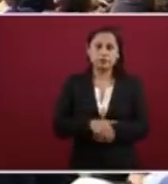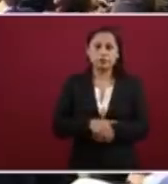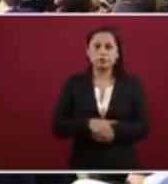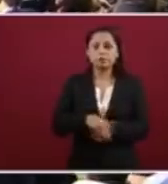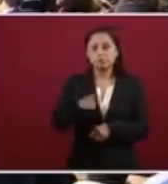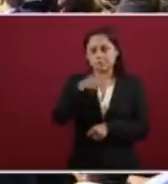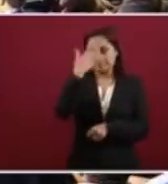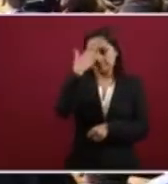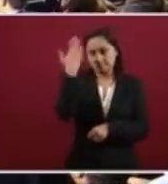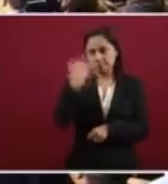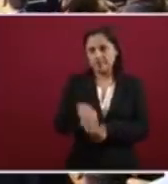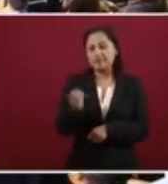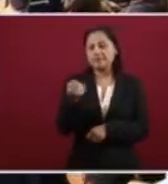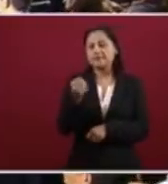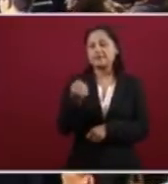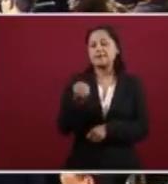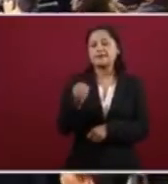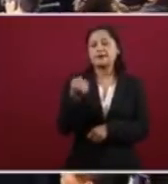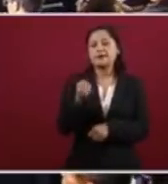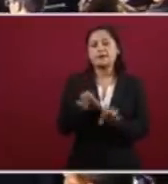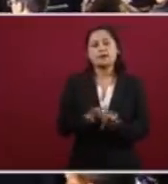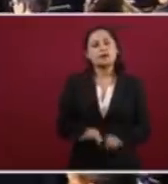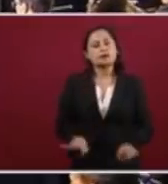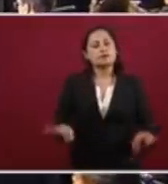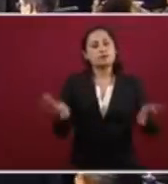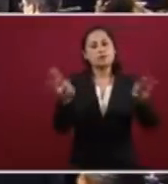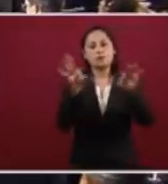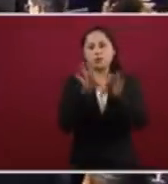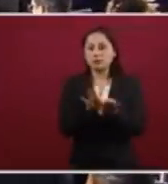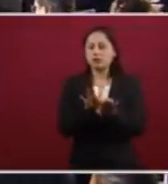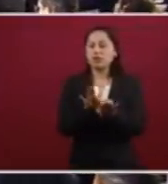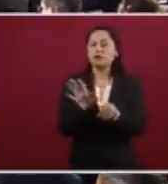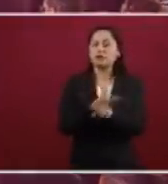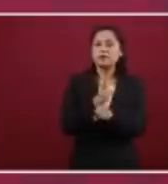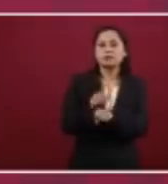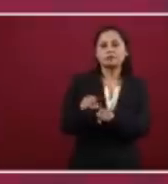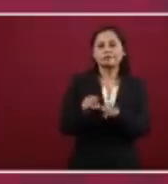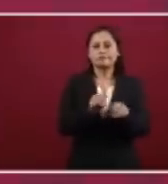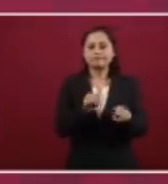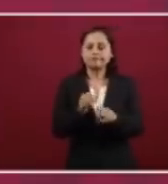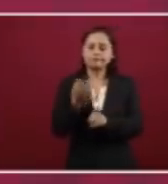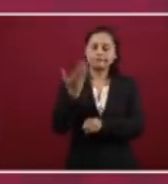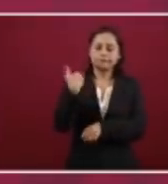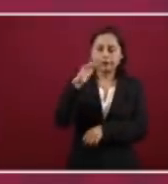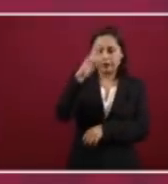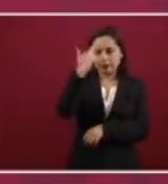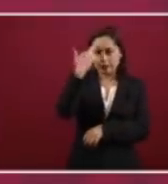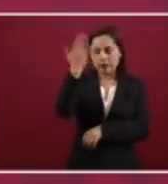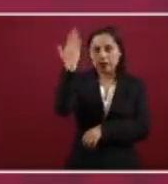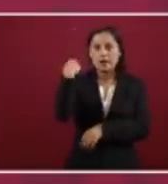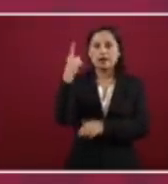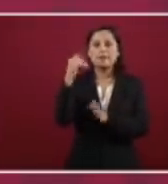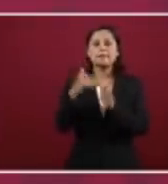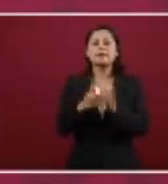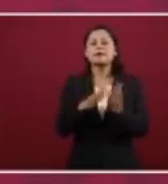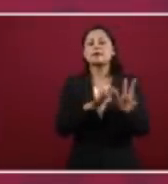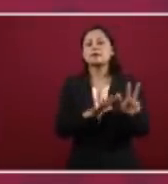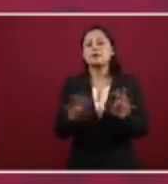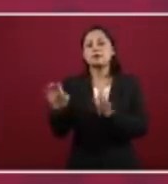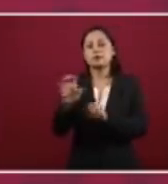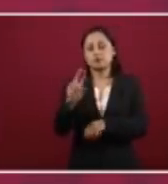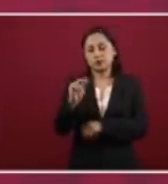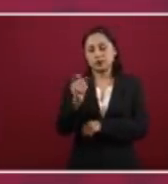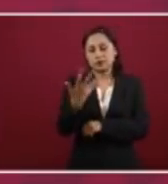importante en materia de sismicidad en nuestro país. Recordamos el episodio de 1985, recordamos